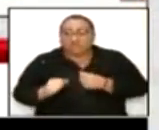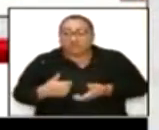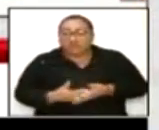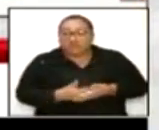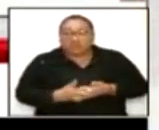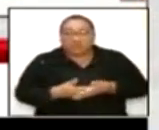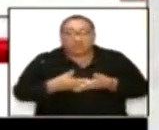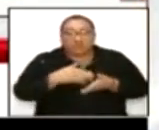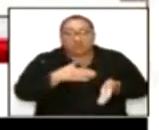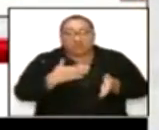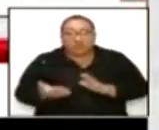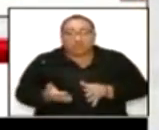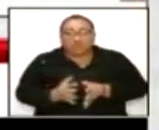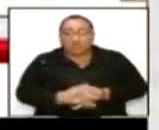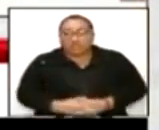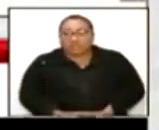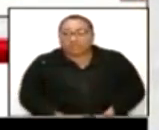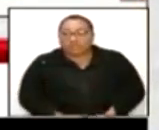neonato falleció.